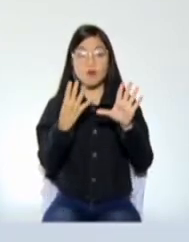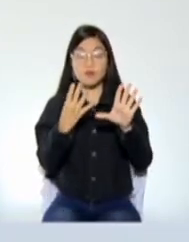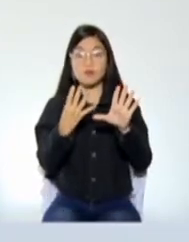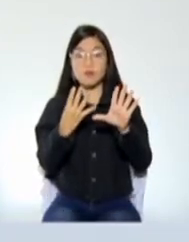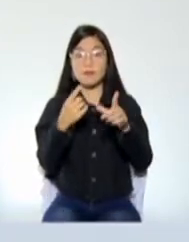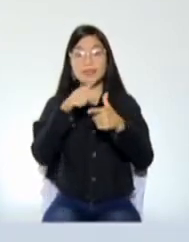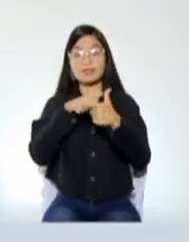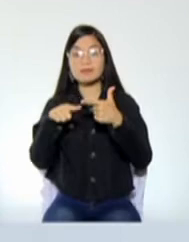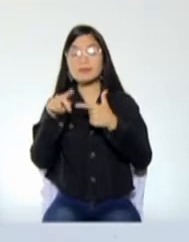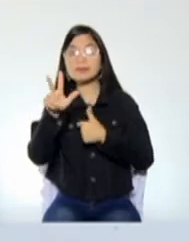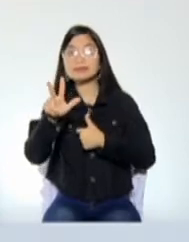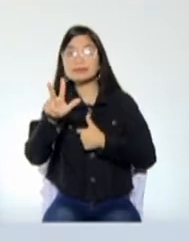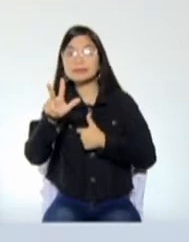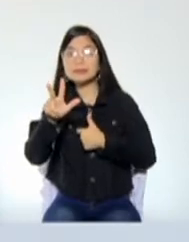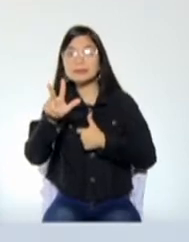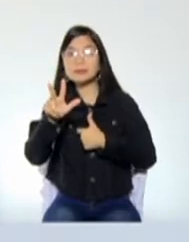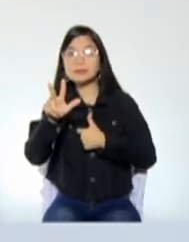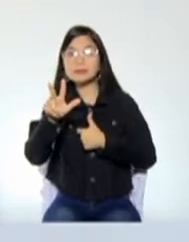de 3,